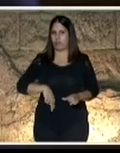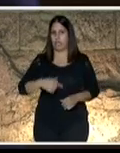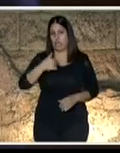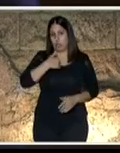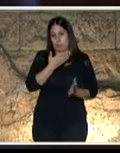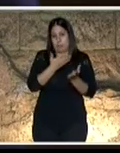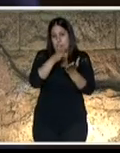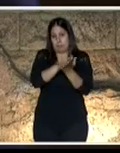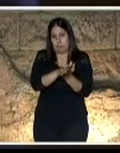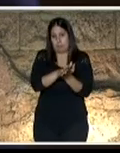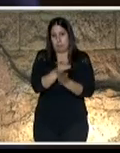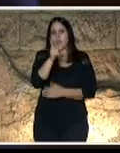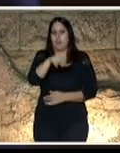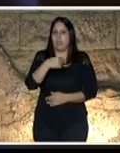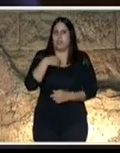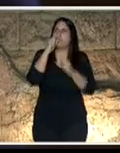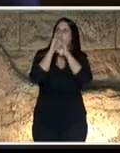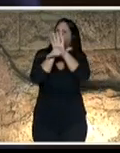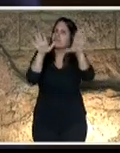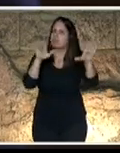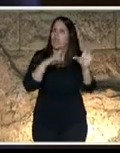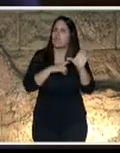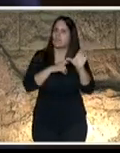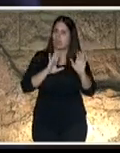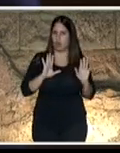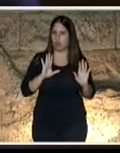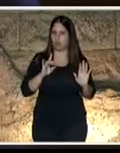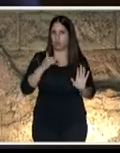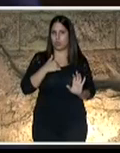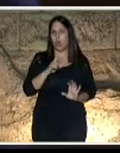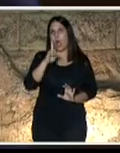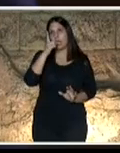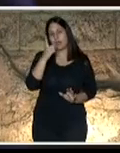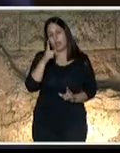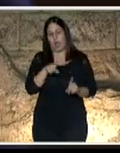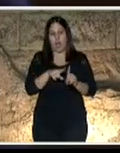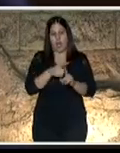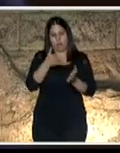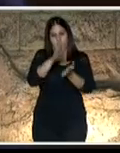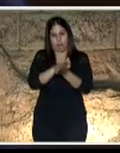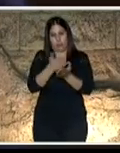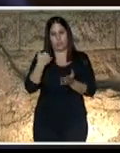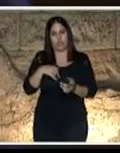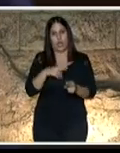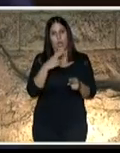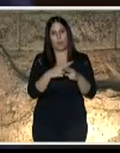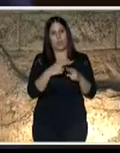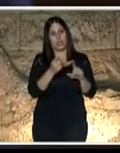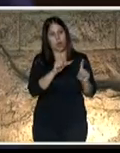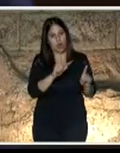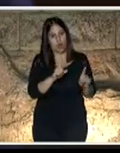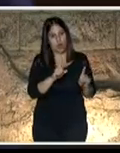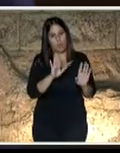arriba, también hablaré bien de Extremadura. Seré de los pocos que esté arriba a lo mejor y que no sea político y que hable